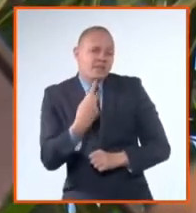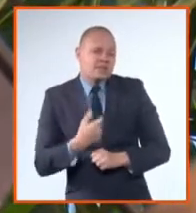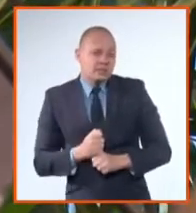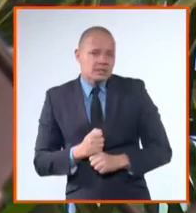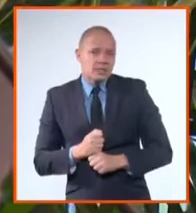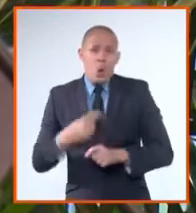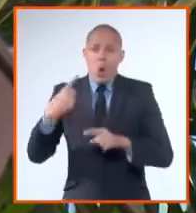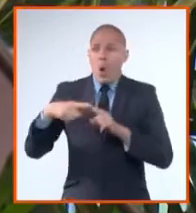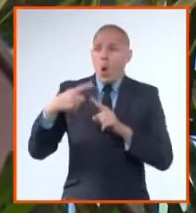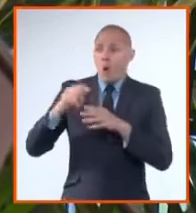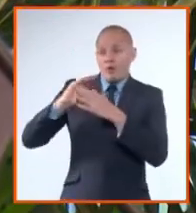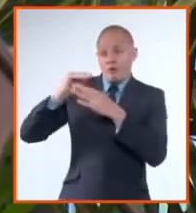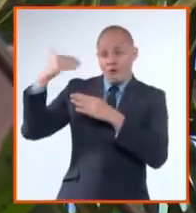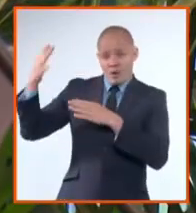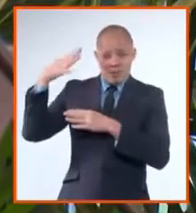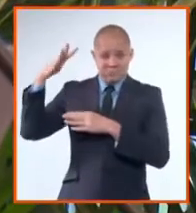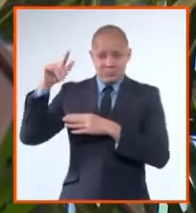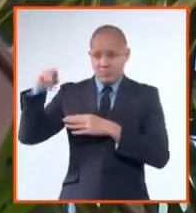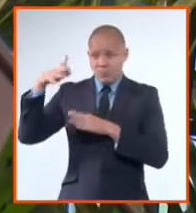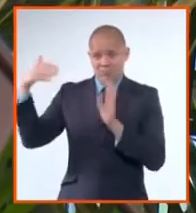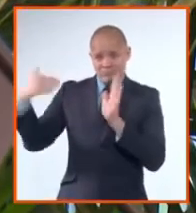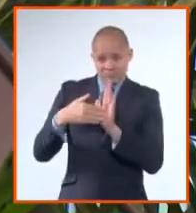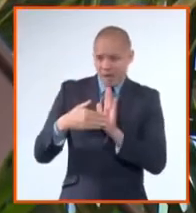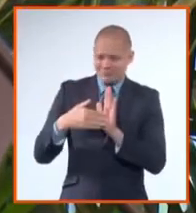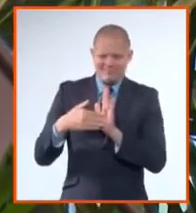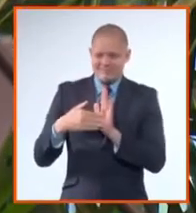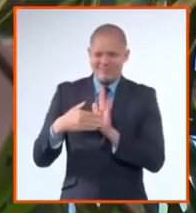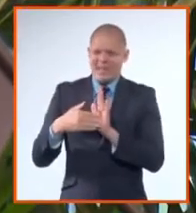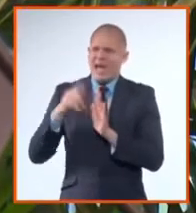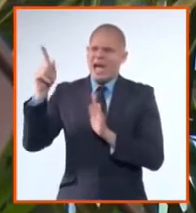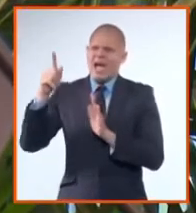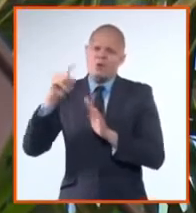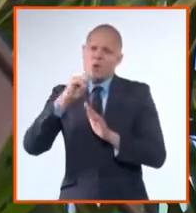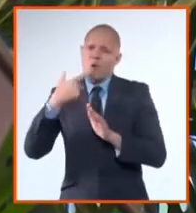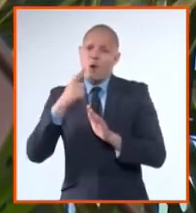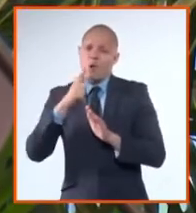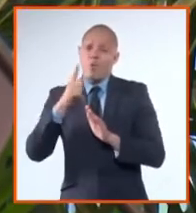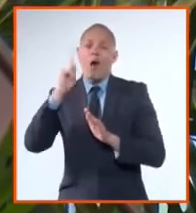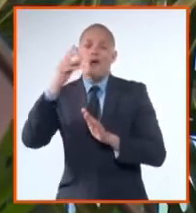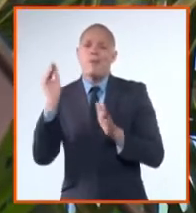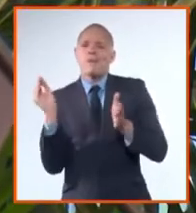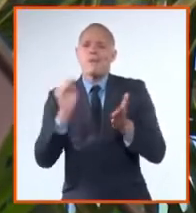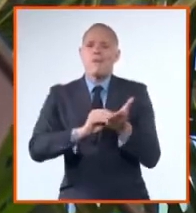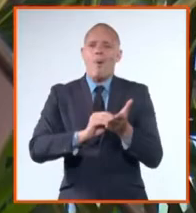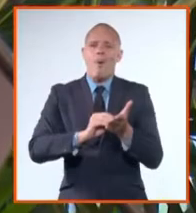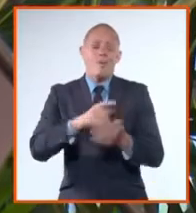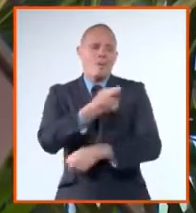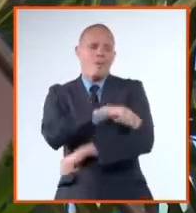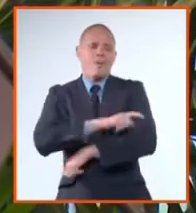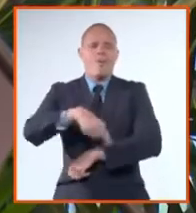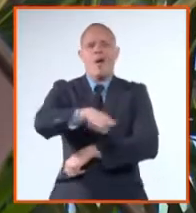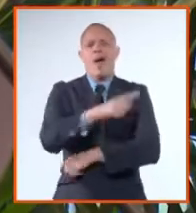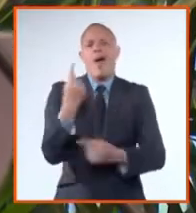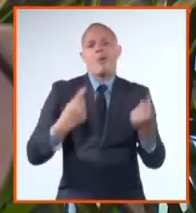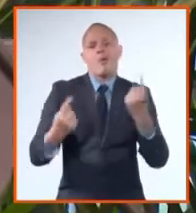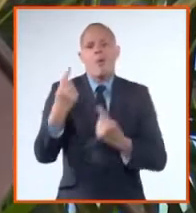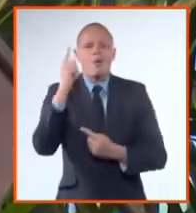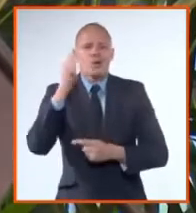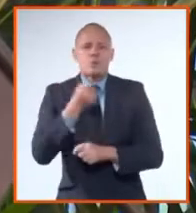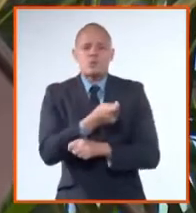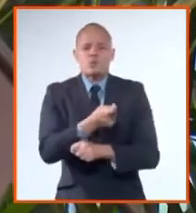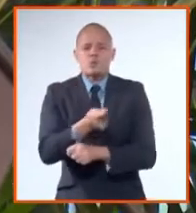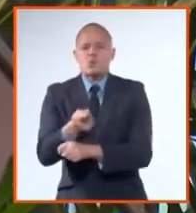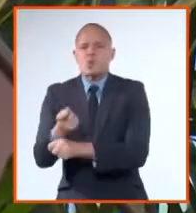sabe, por eso sus intentos de socavarnos desde dentro, aunque sean aplastados por respuestas contundentes,